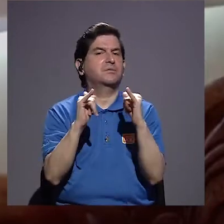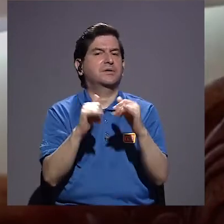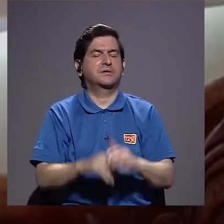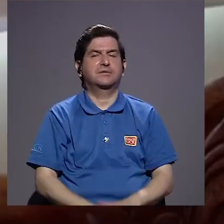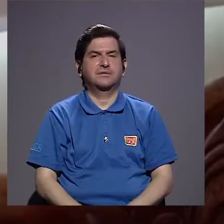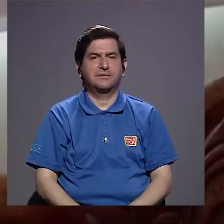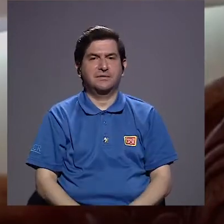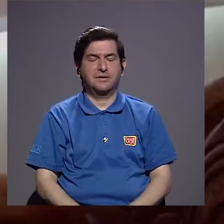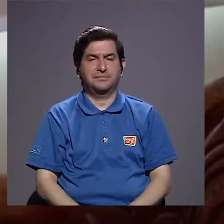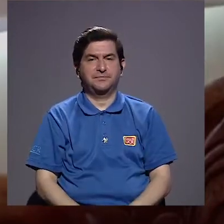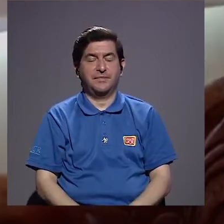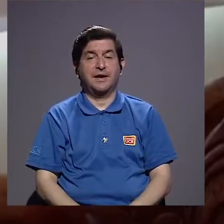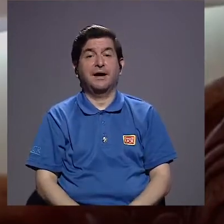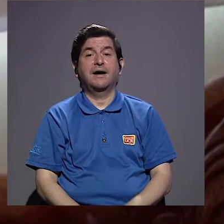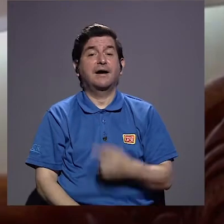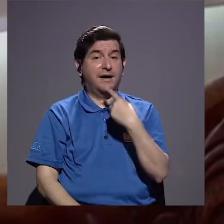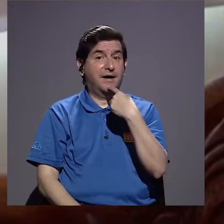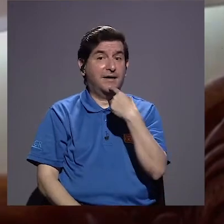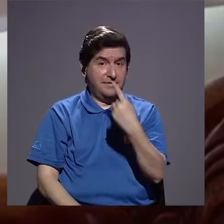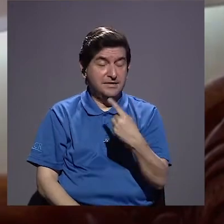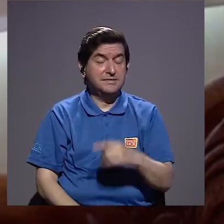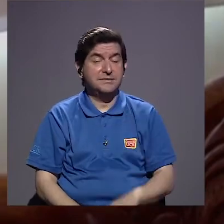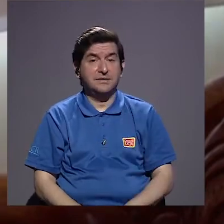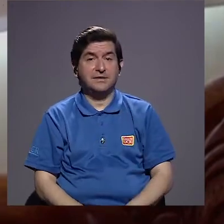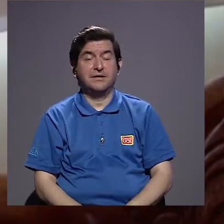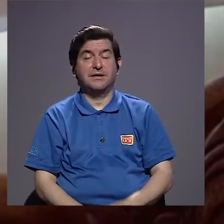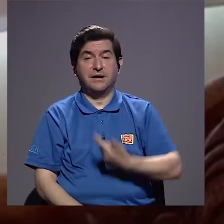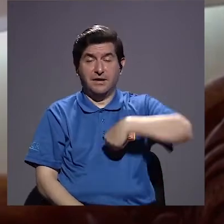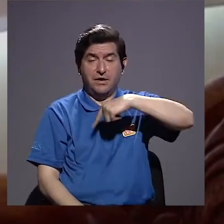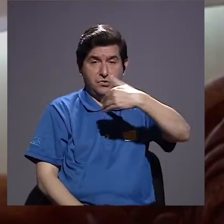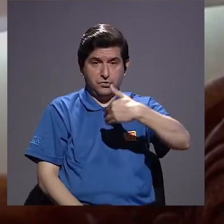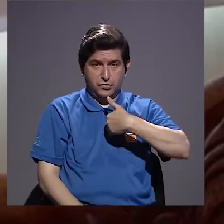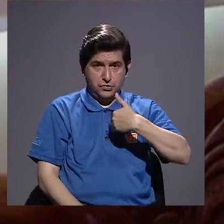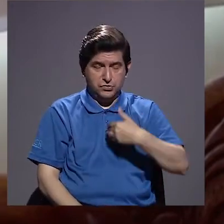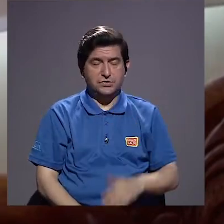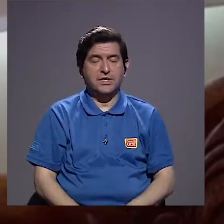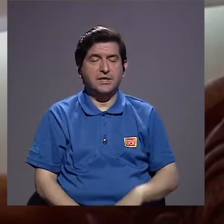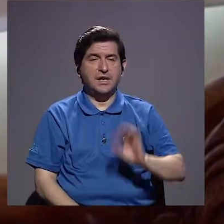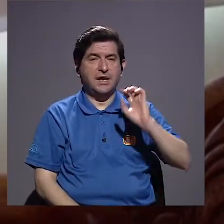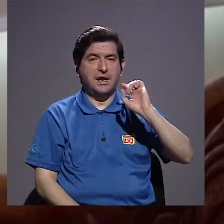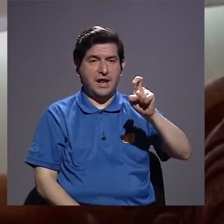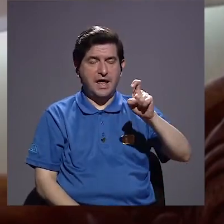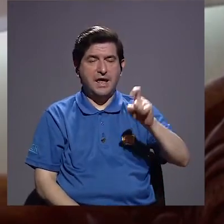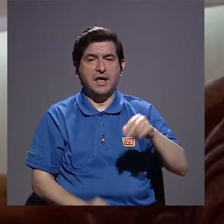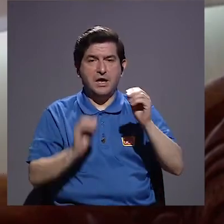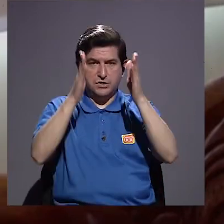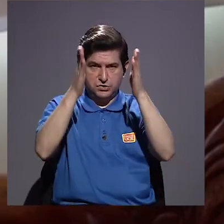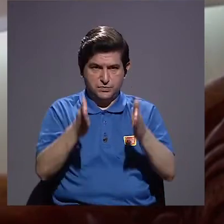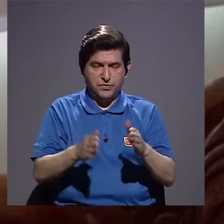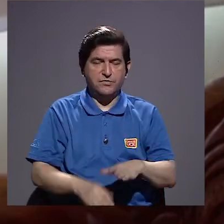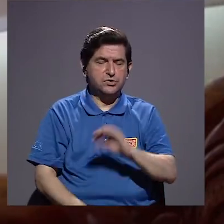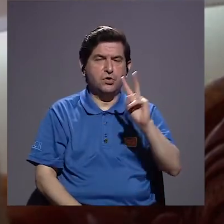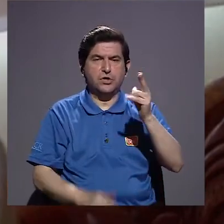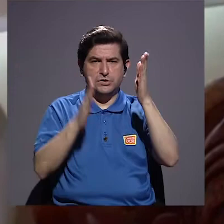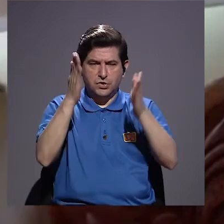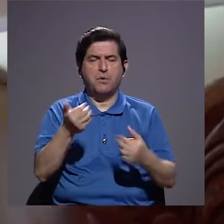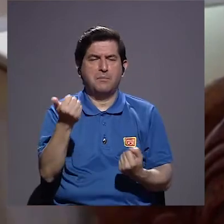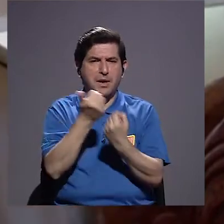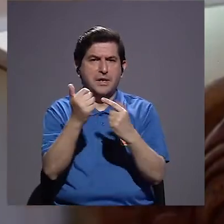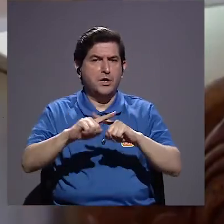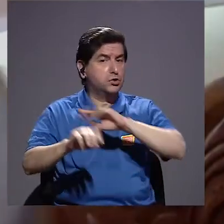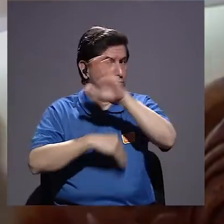igualdad. Contamos, Rosaura, con el apoyo de colegas y ex profesores y amigos, pero no todos,